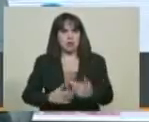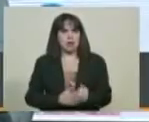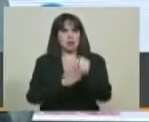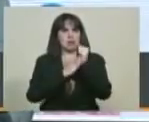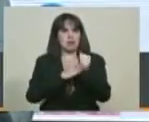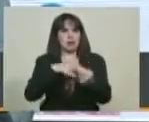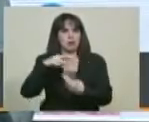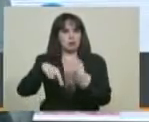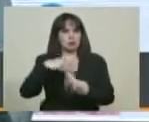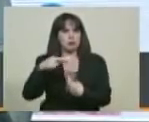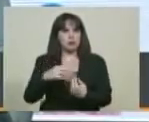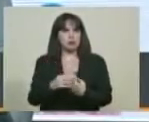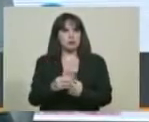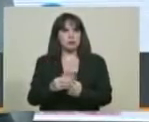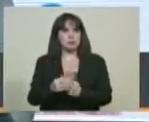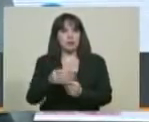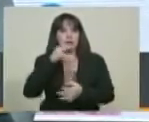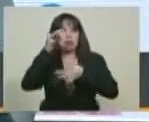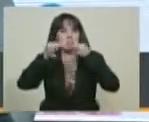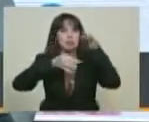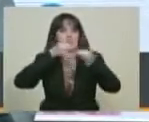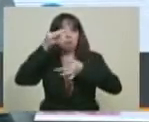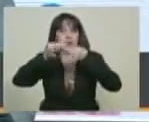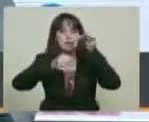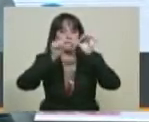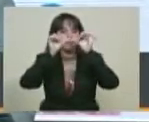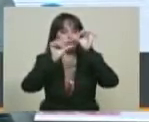revolucionario de explicar,